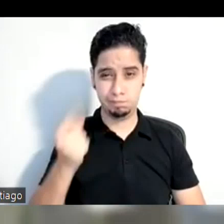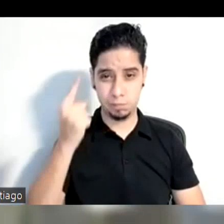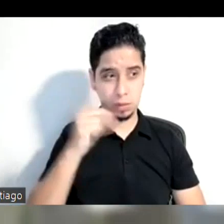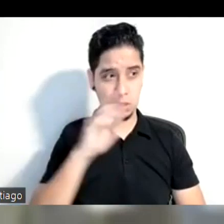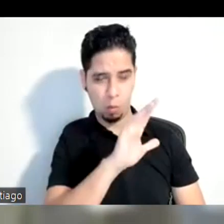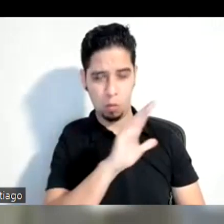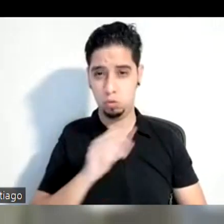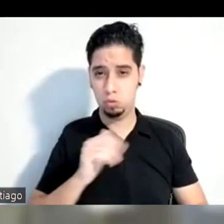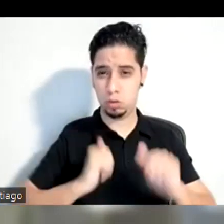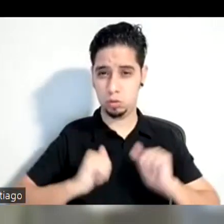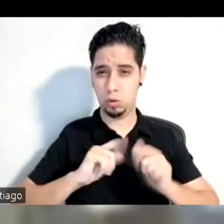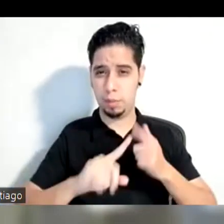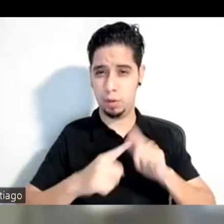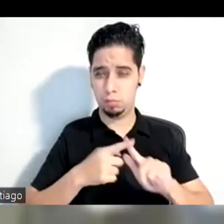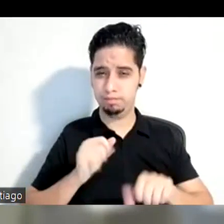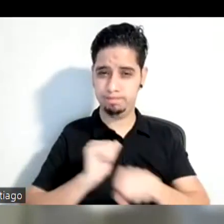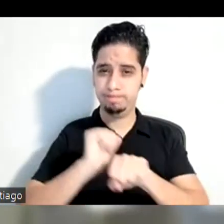actor.